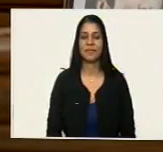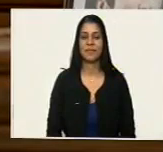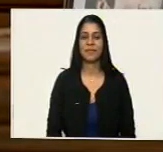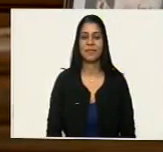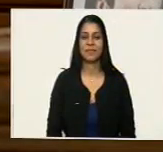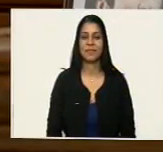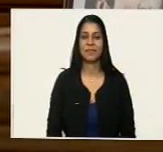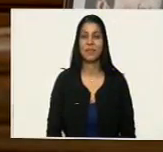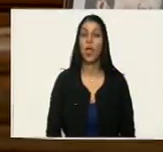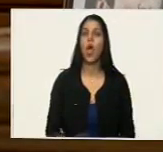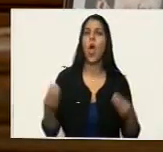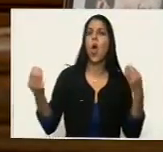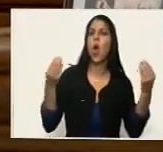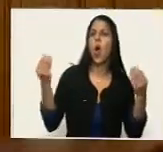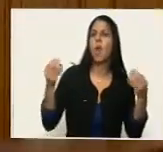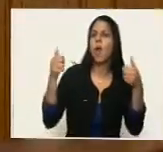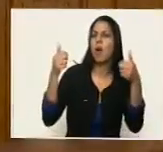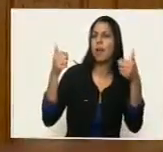¿cómo están?